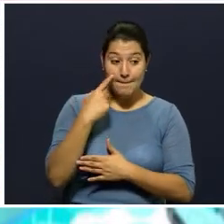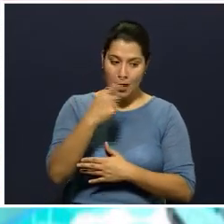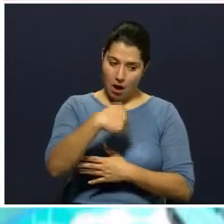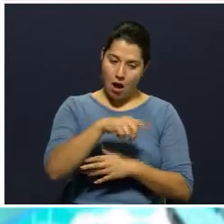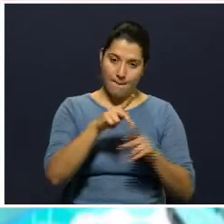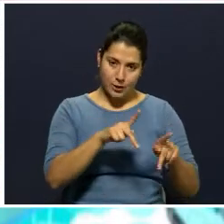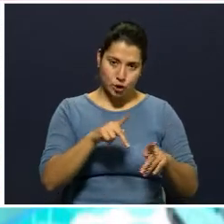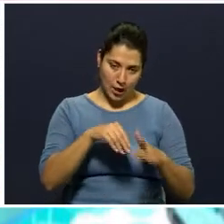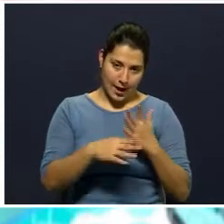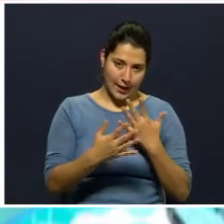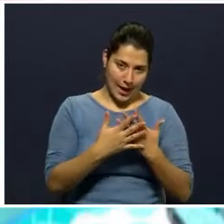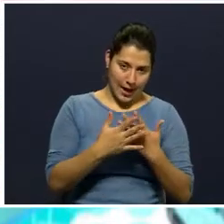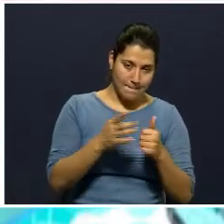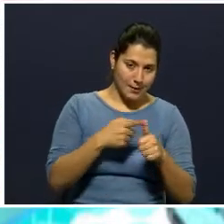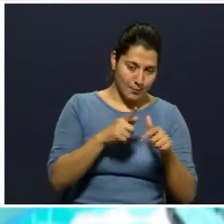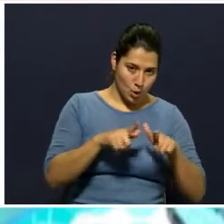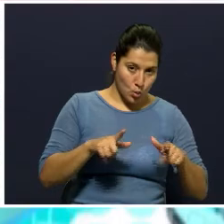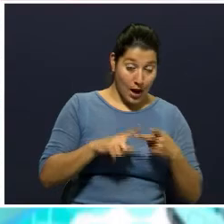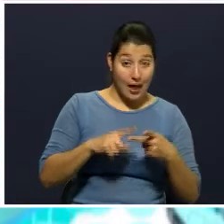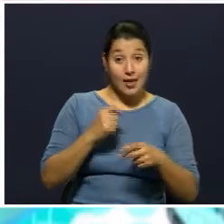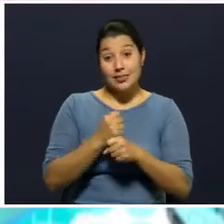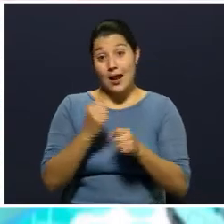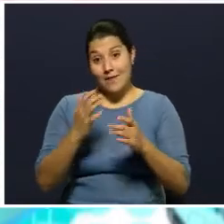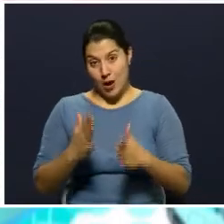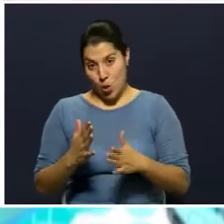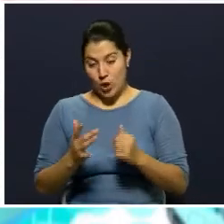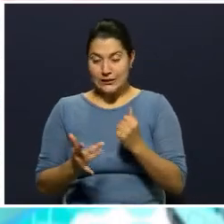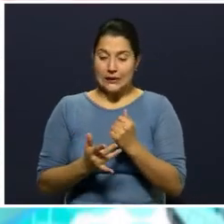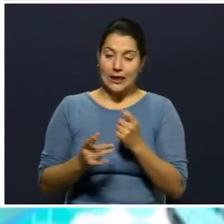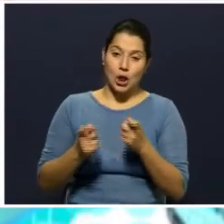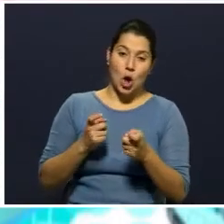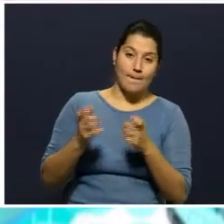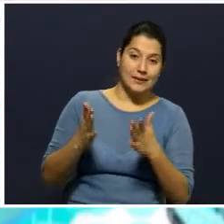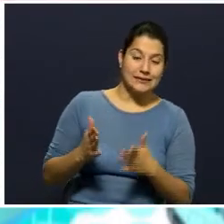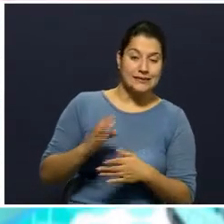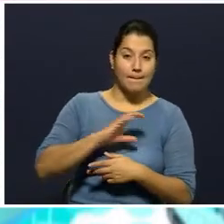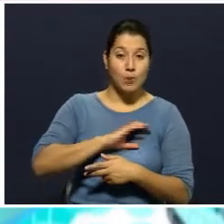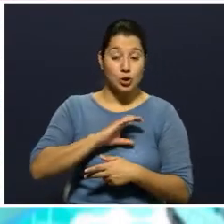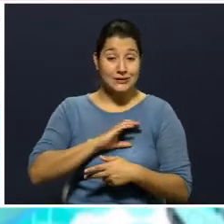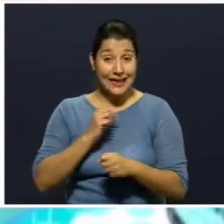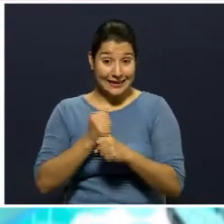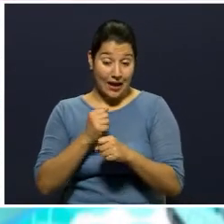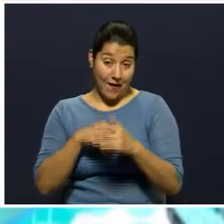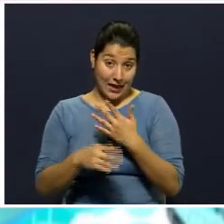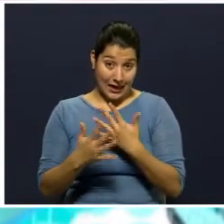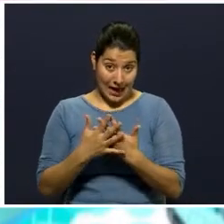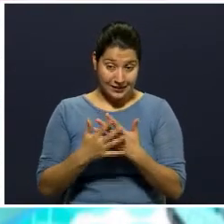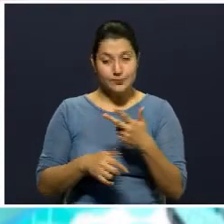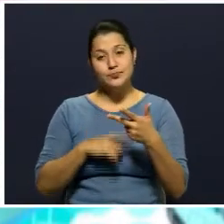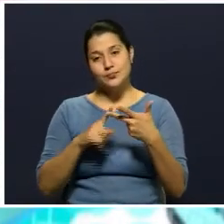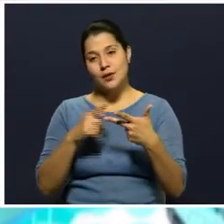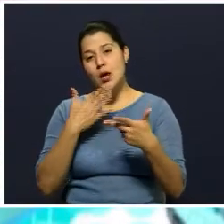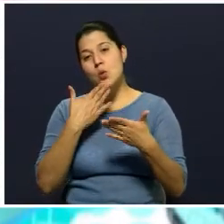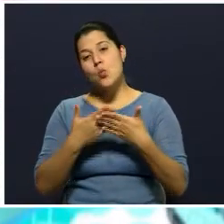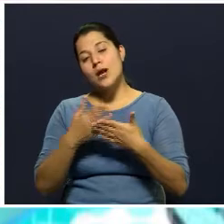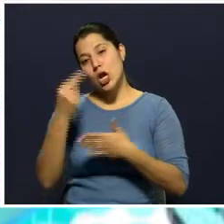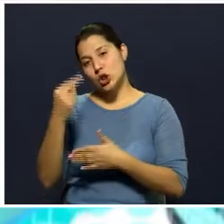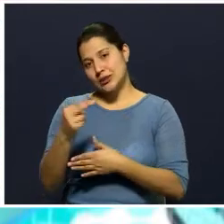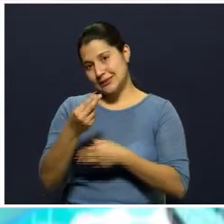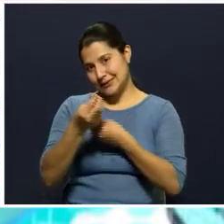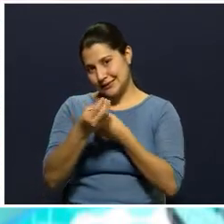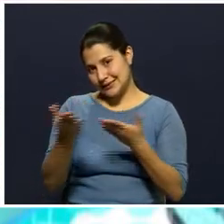población penitenciaria, a nuestros funcionarios, tanto los técnicos, administrativos como policiales que trabajan con ellos, y darle la buena noticia al